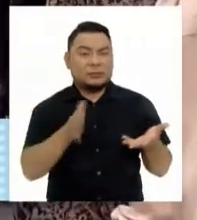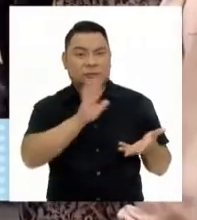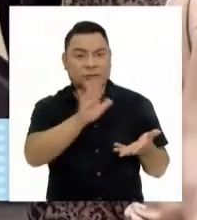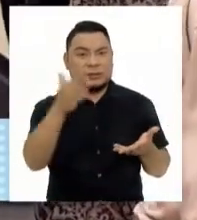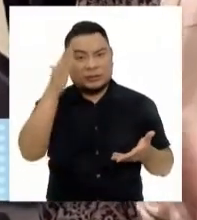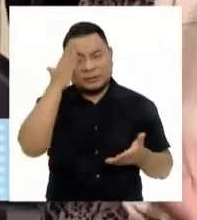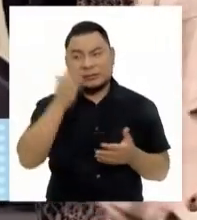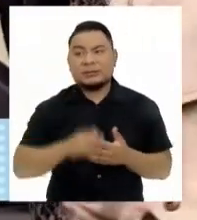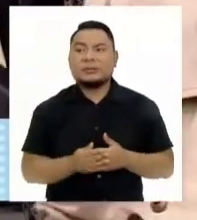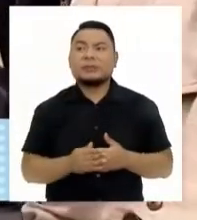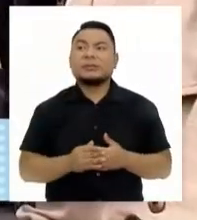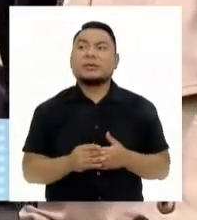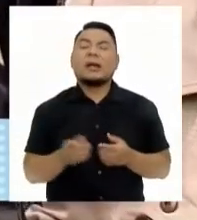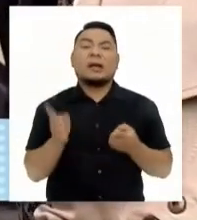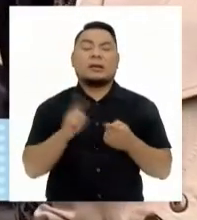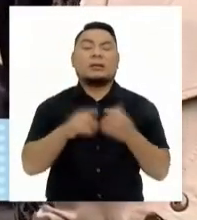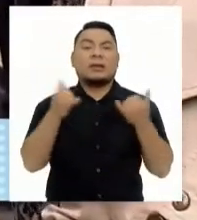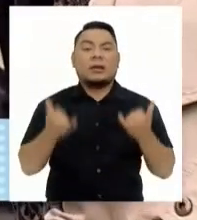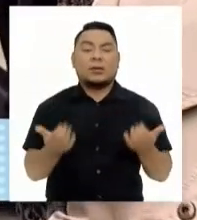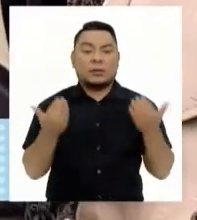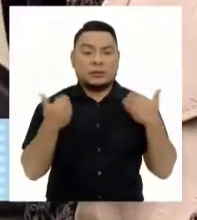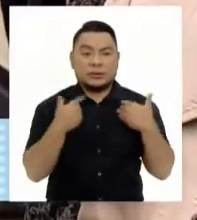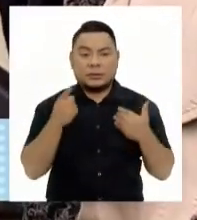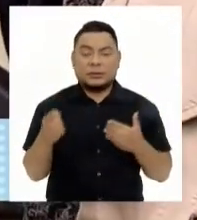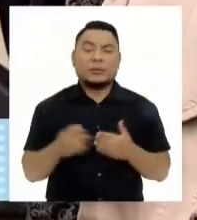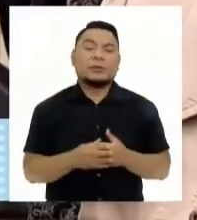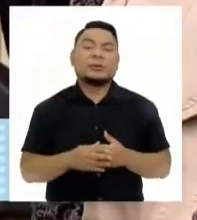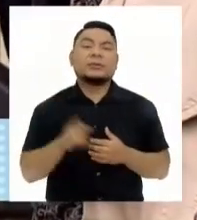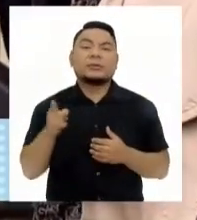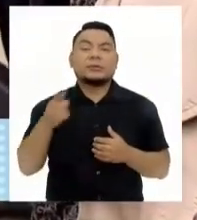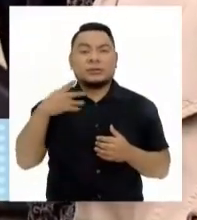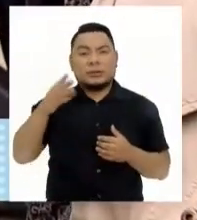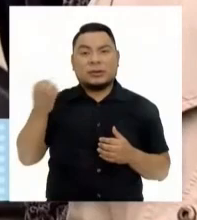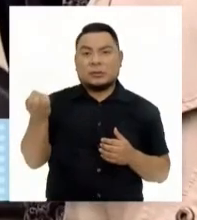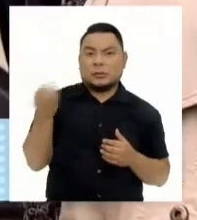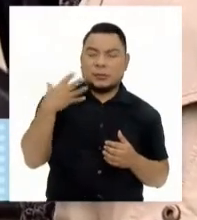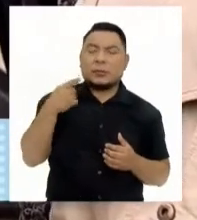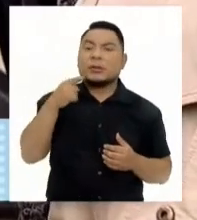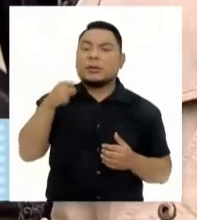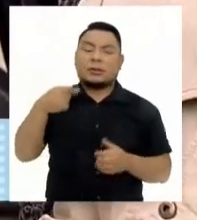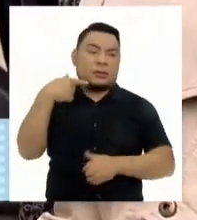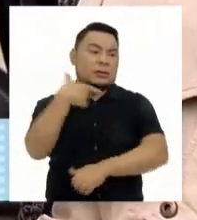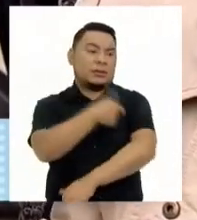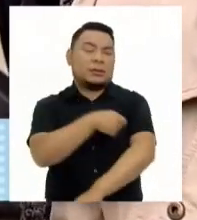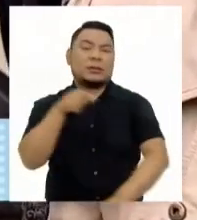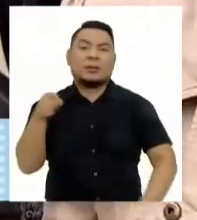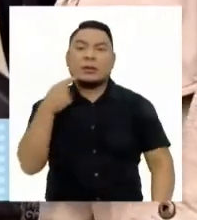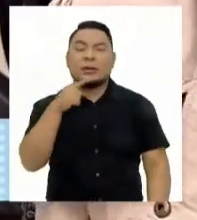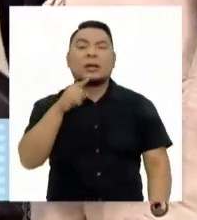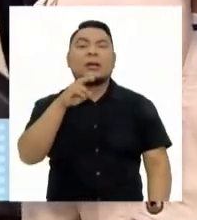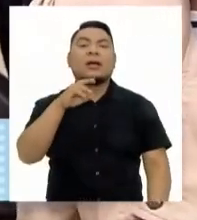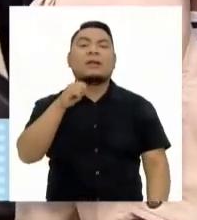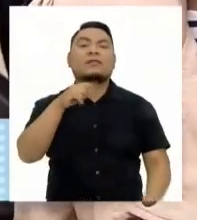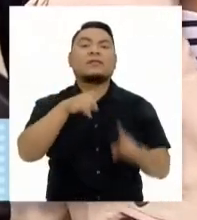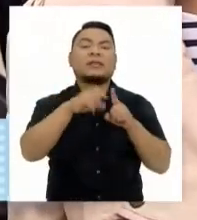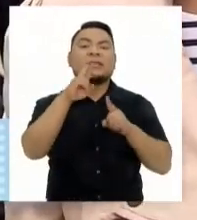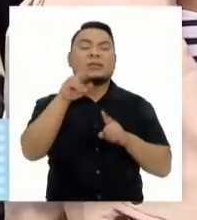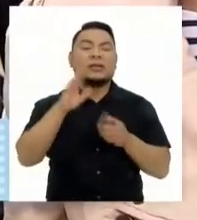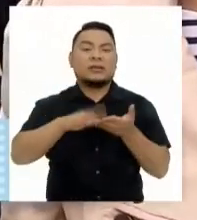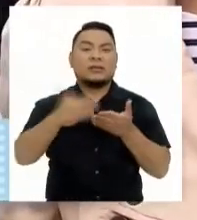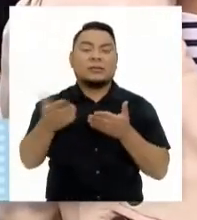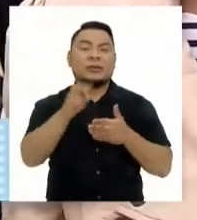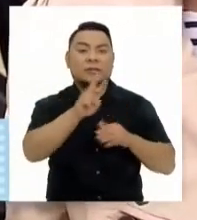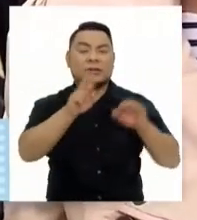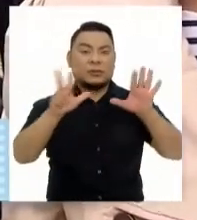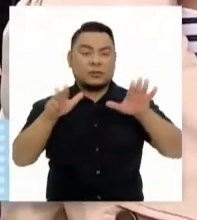ustedes? Bueno, hasta ahora lo que tenemos en concreto son las vacunas de Pfizer que llegarían después